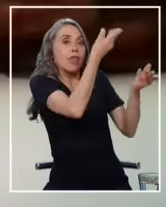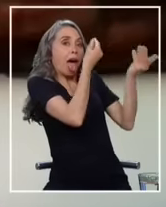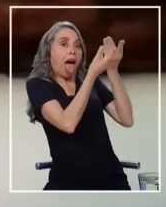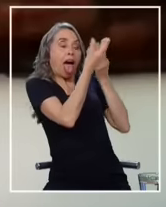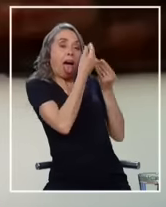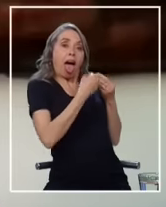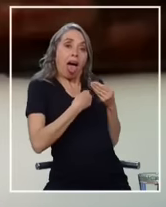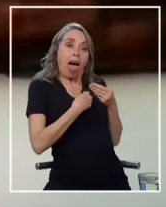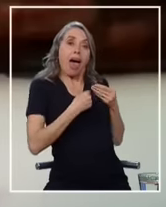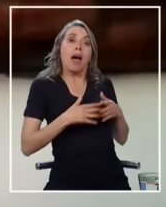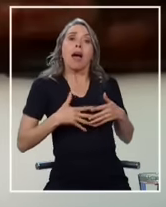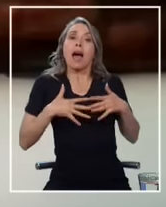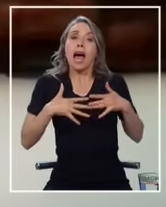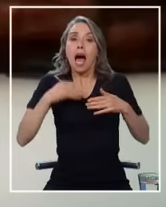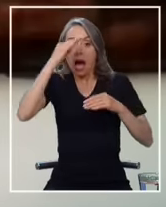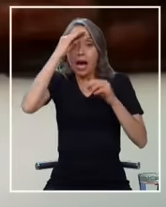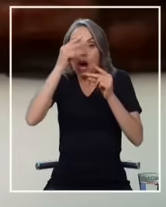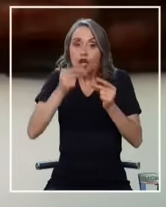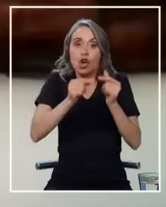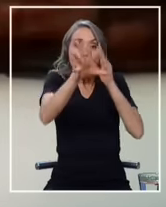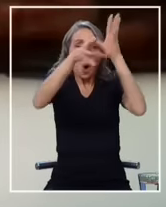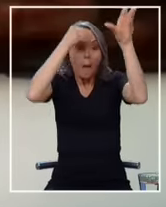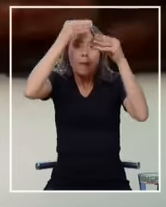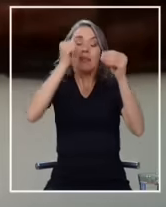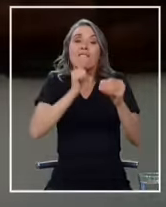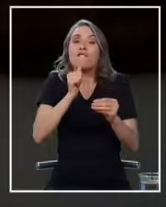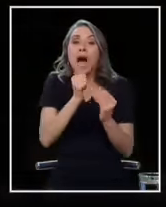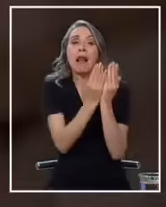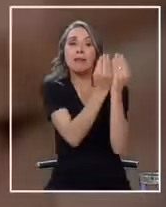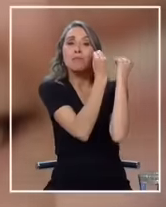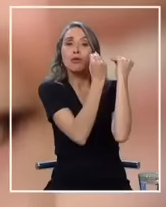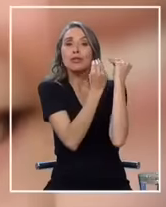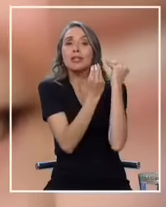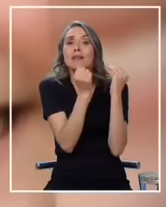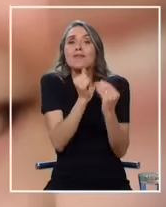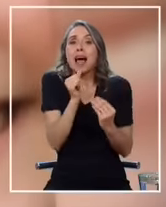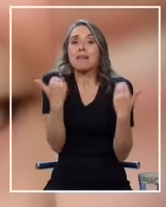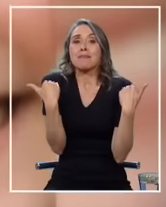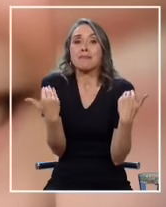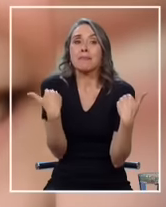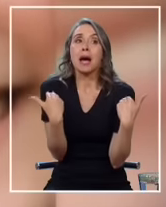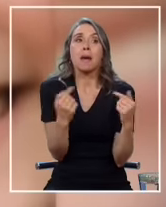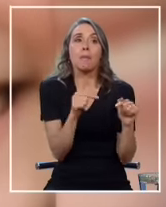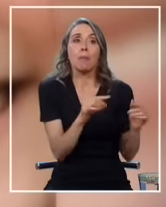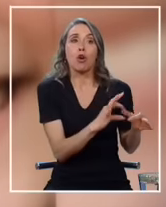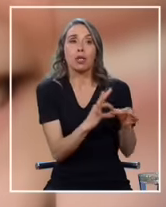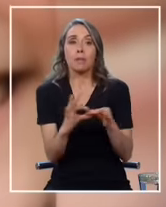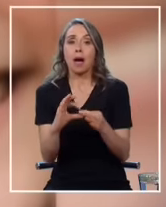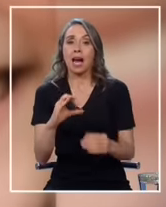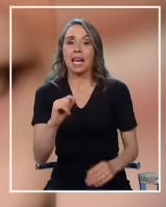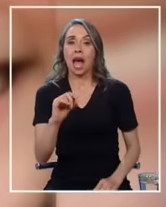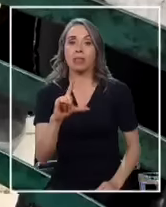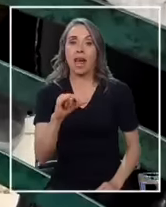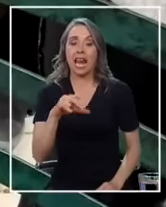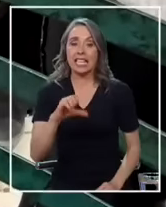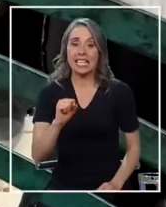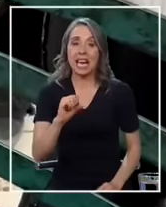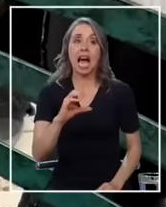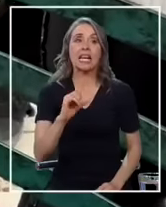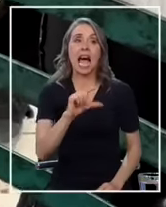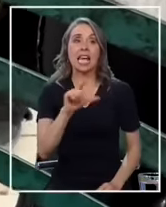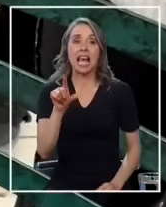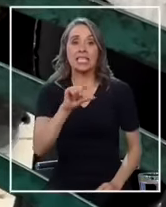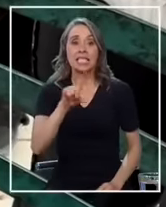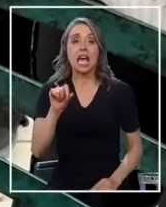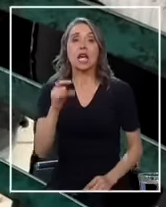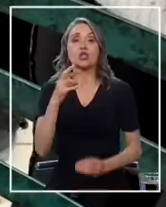vaya adquiriendo estas competencias que están todavía en formación. A raíz de lo sucedido con Catalina Callasaya, la